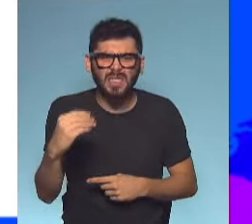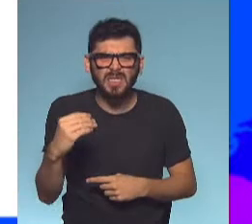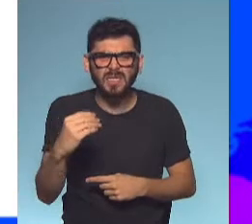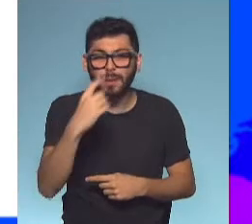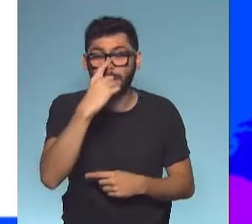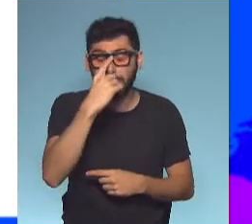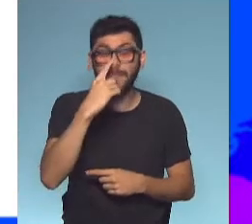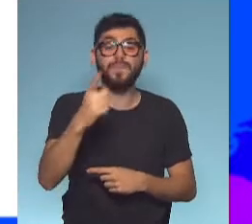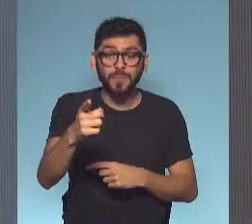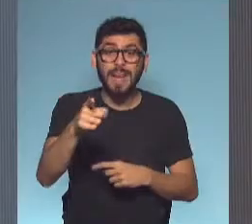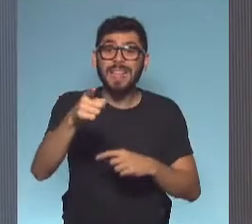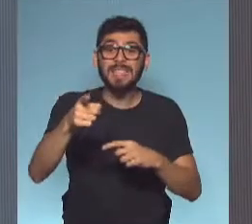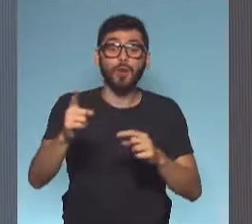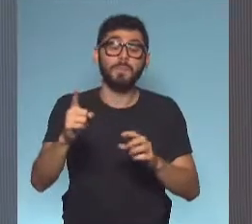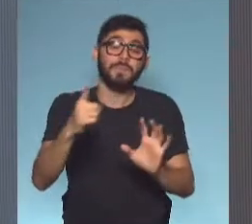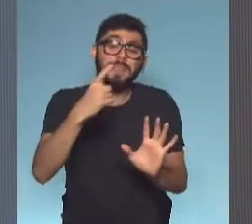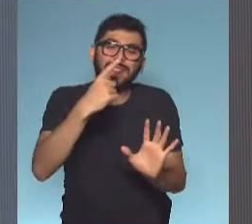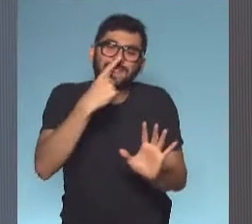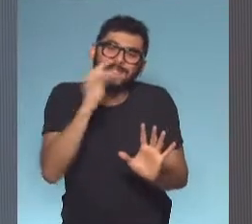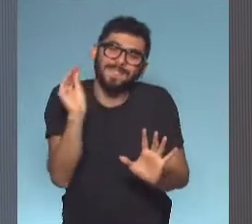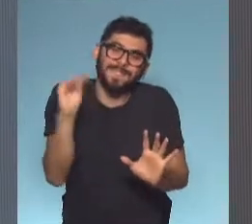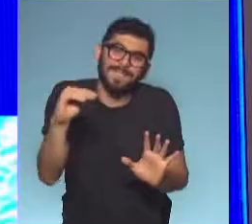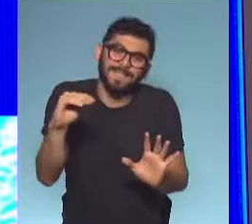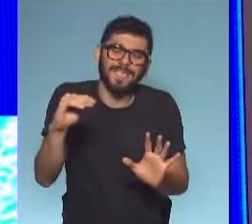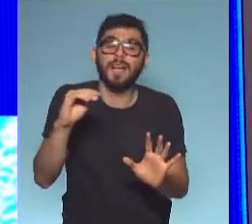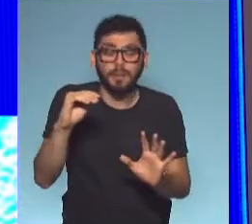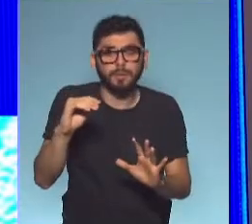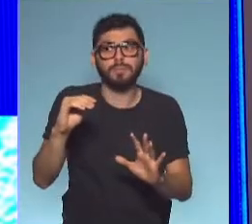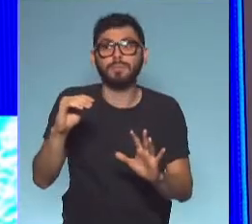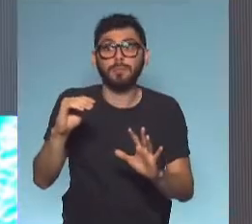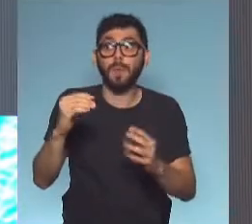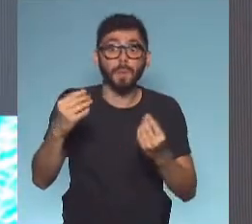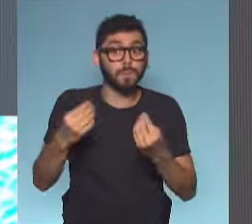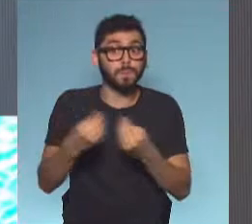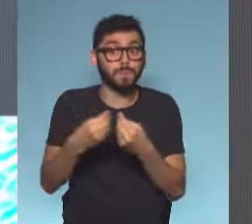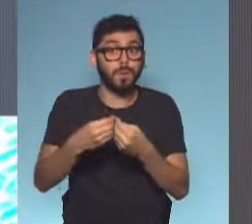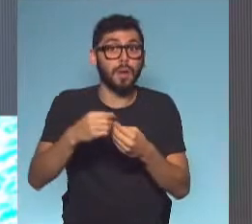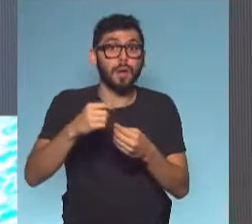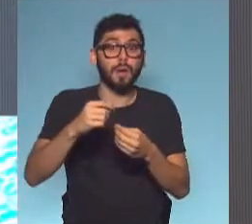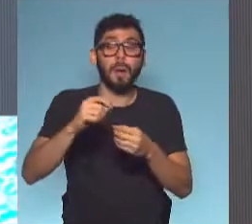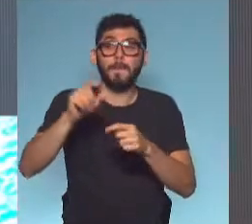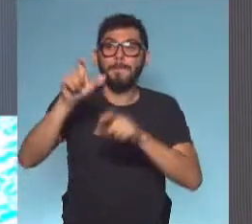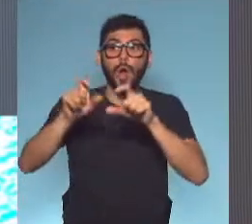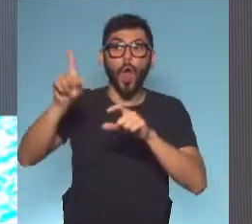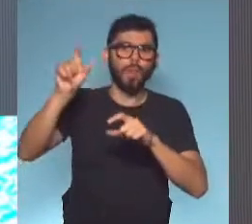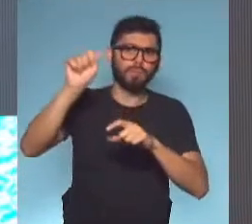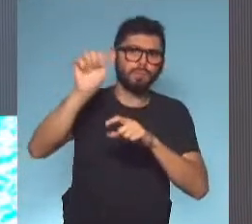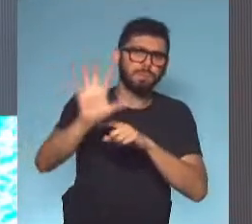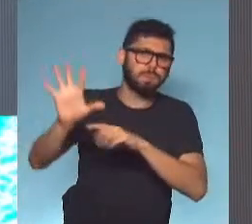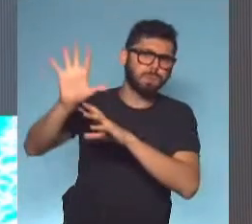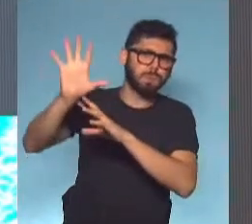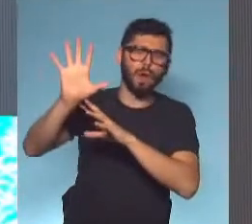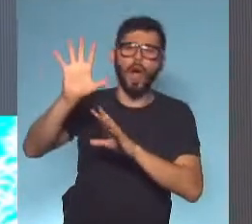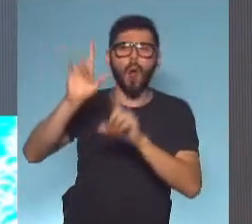Eso es una pequeña curiosidad que les traje, que muchas cosas pasan con las personas de Medio Oriente, y en